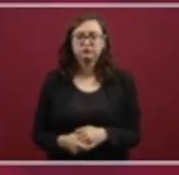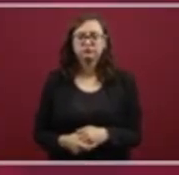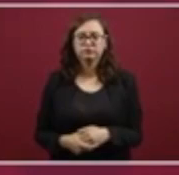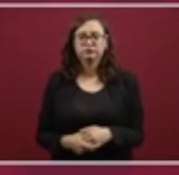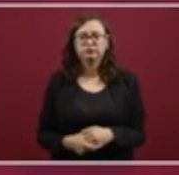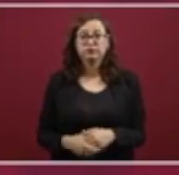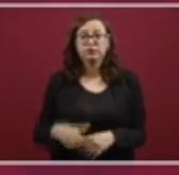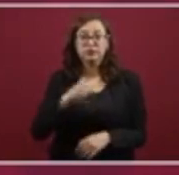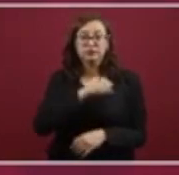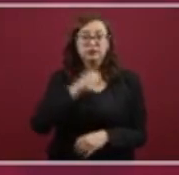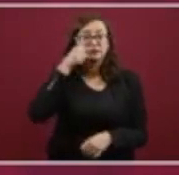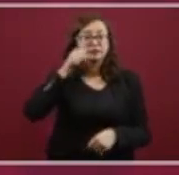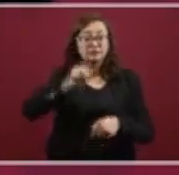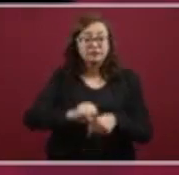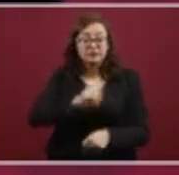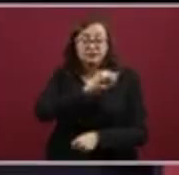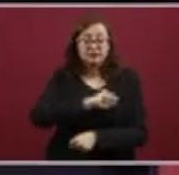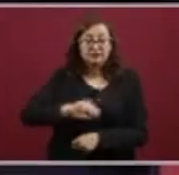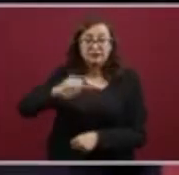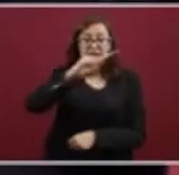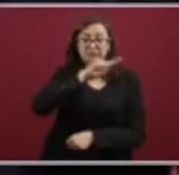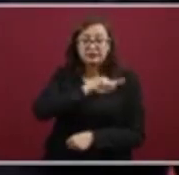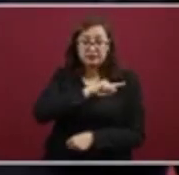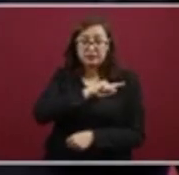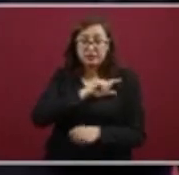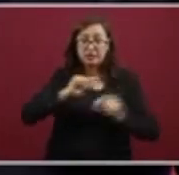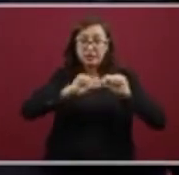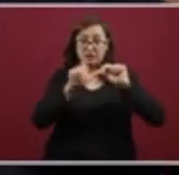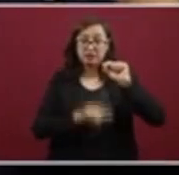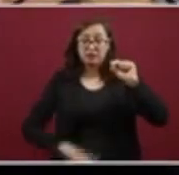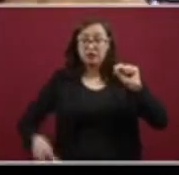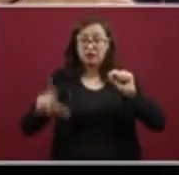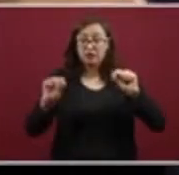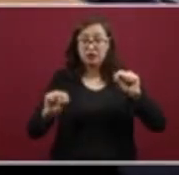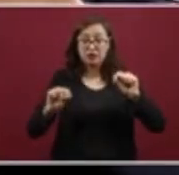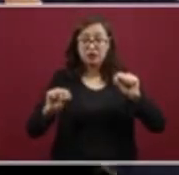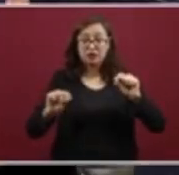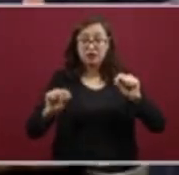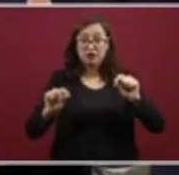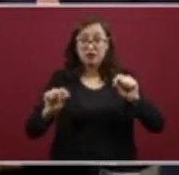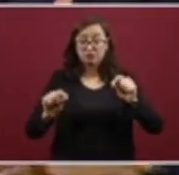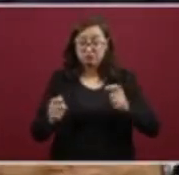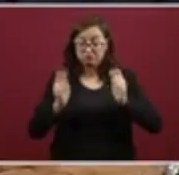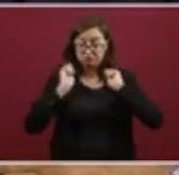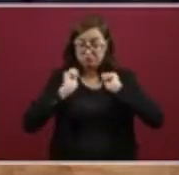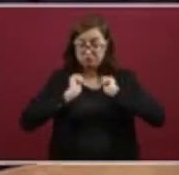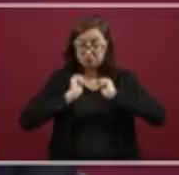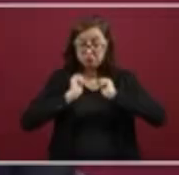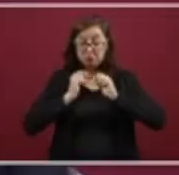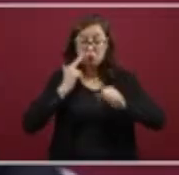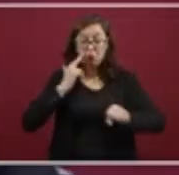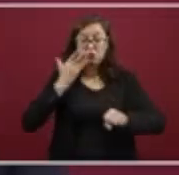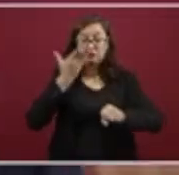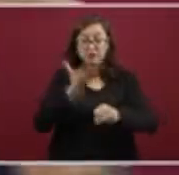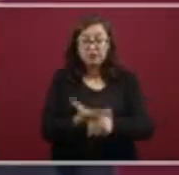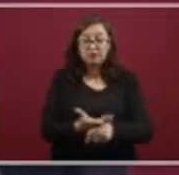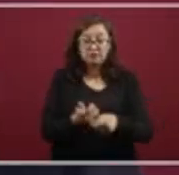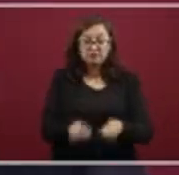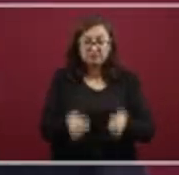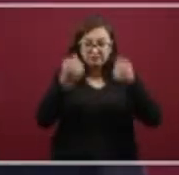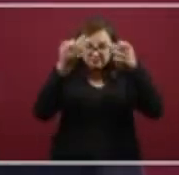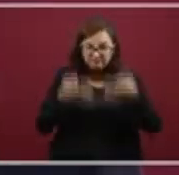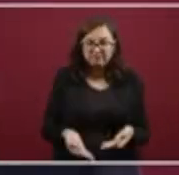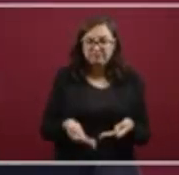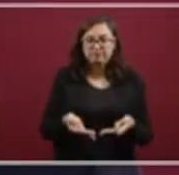Pero la Secretaría de Salud del Gobierno Federal, de manera directa, y